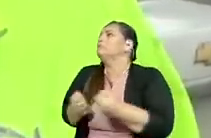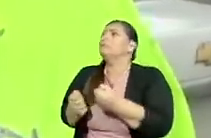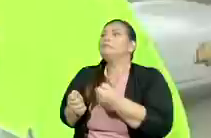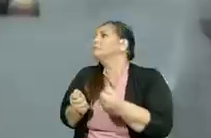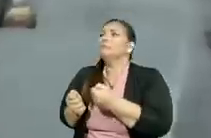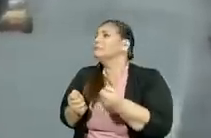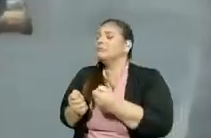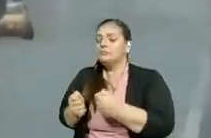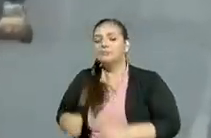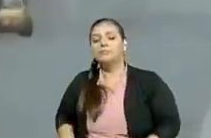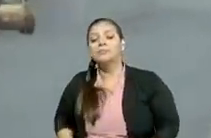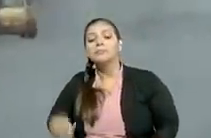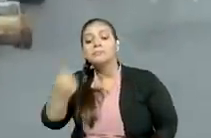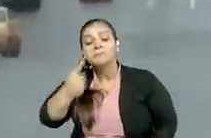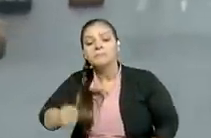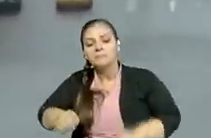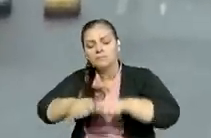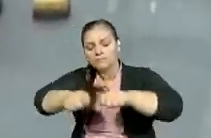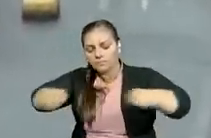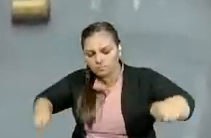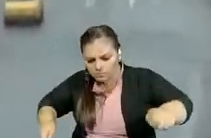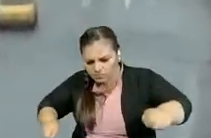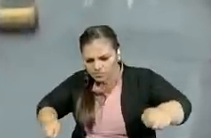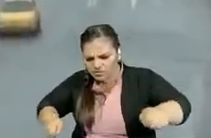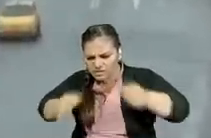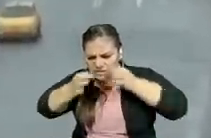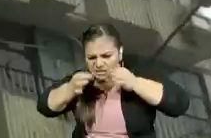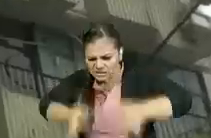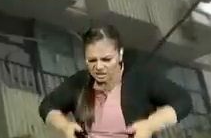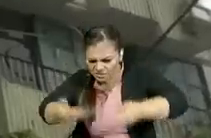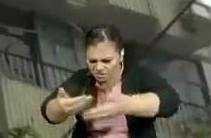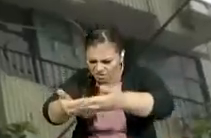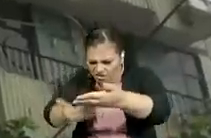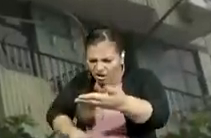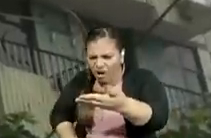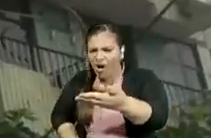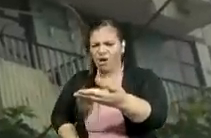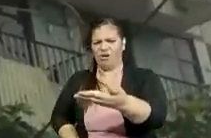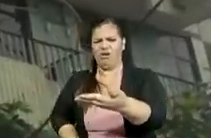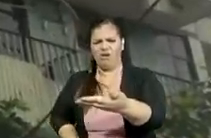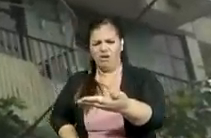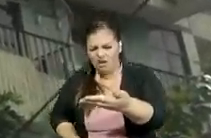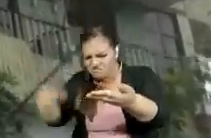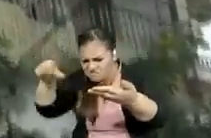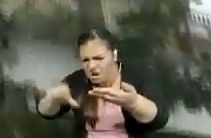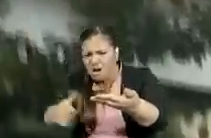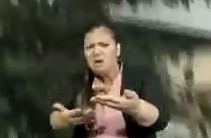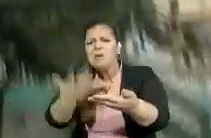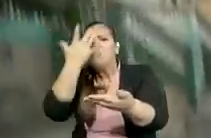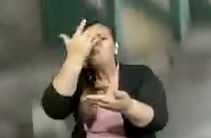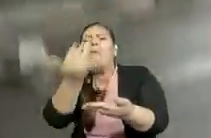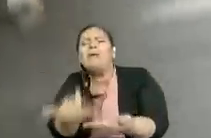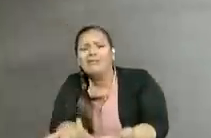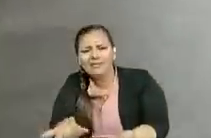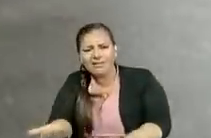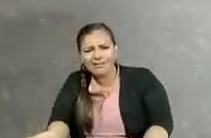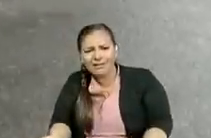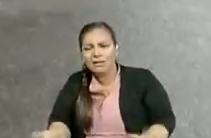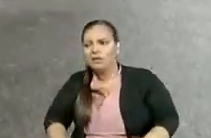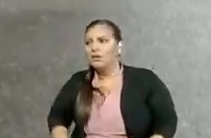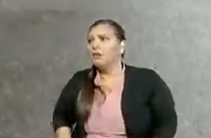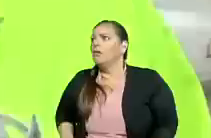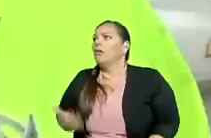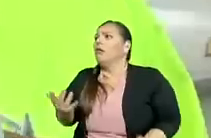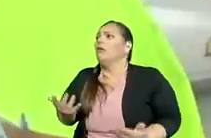continúa revisando la mochila. En el interior encuentra unos exámenes de calificaciones muy bajas, por lo cual le dice que le explique el